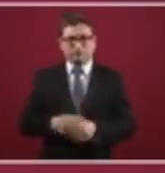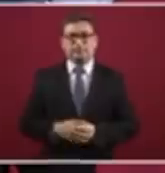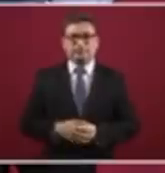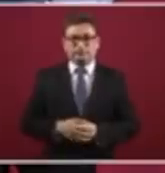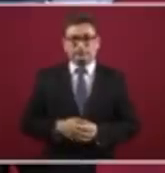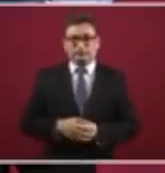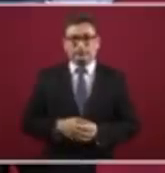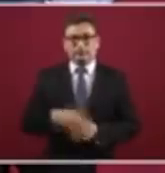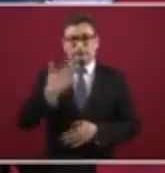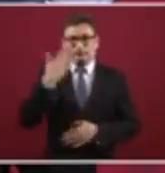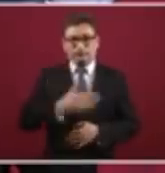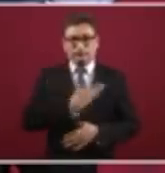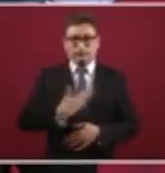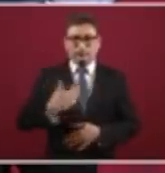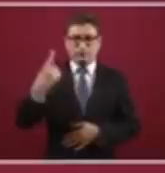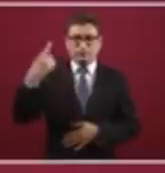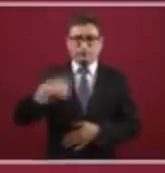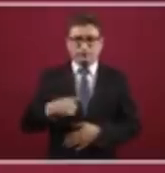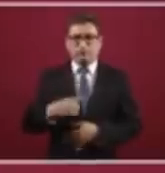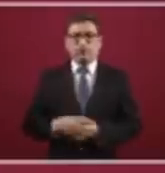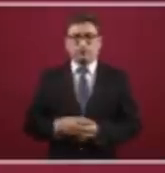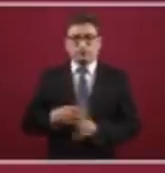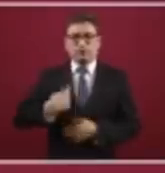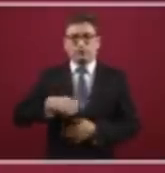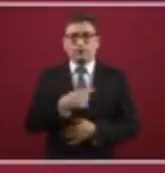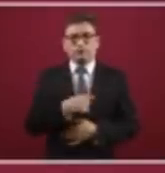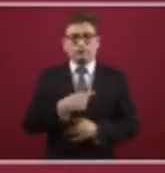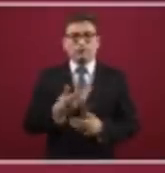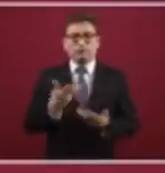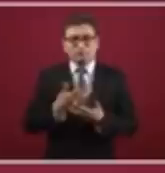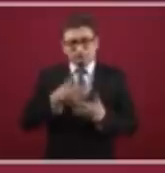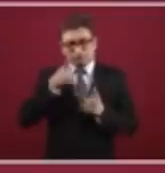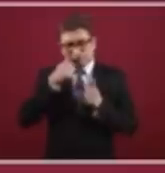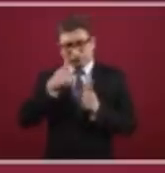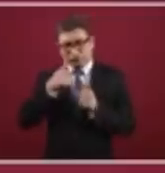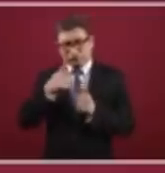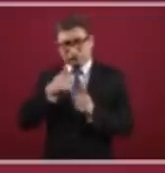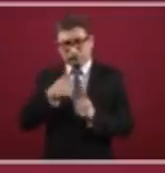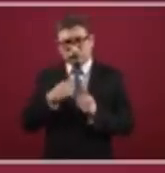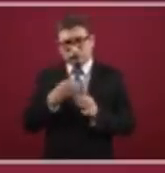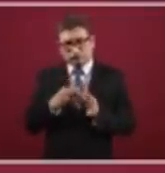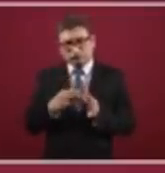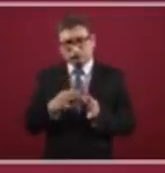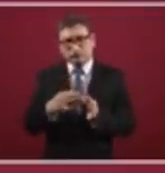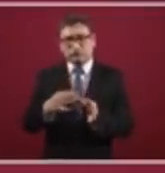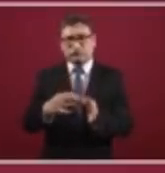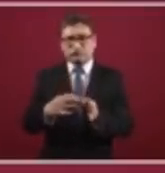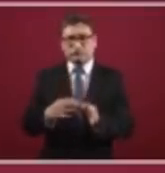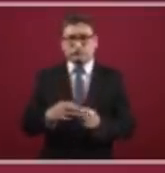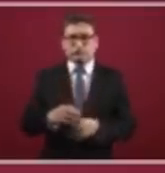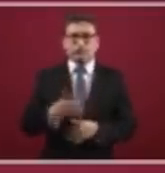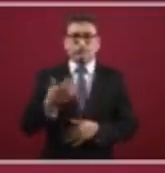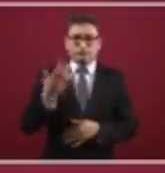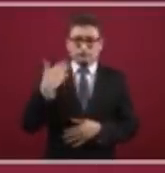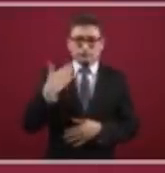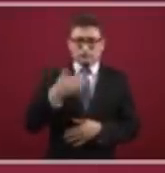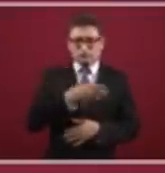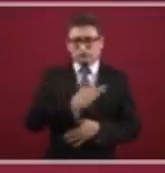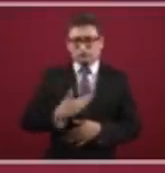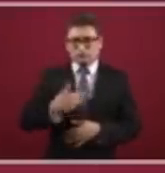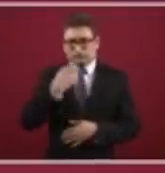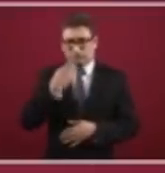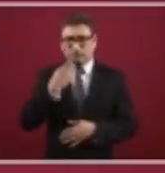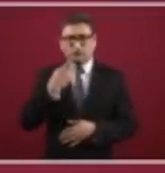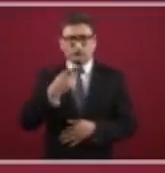quienes por instrucciones del presidente de la república estamos haciendo el seguimiento puntual como lo mostró el planteamiento el presidente de república